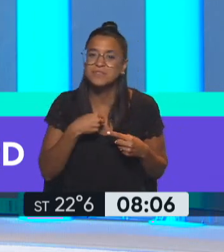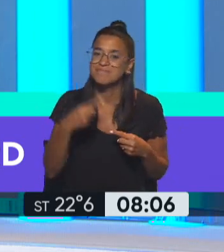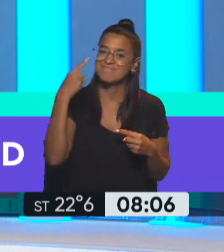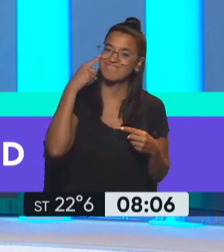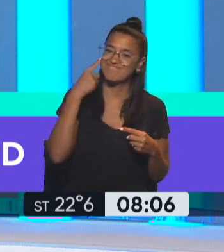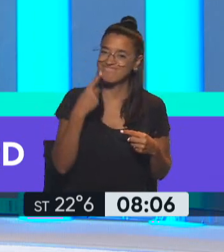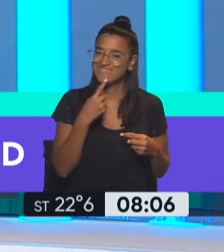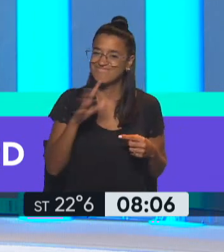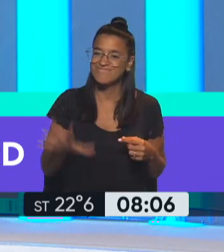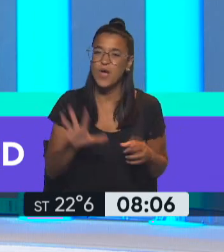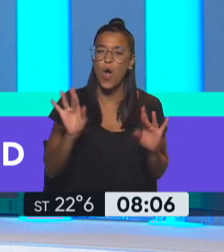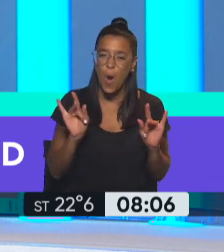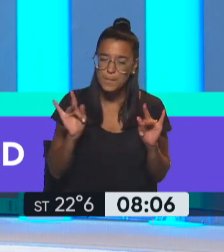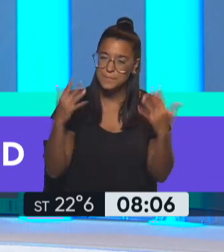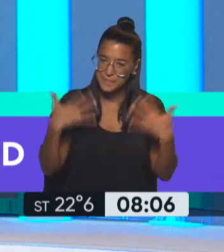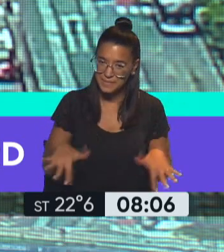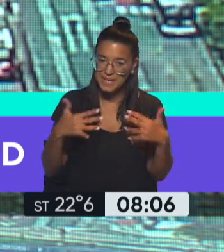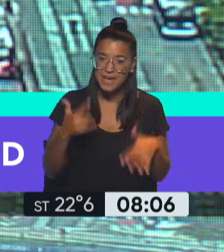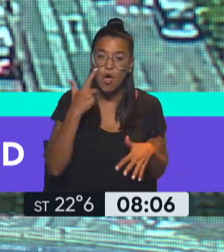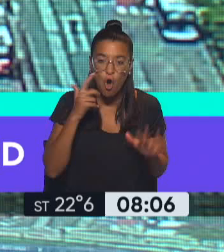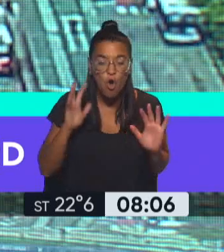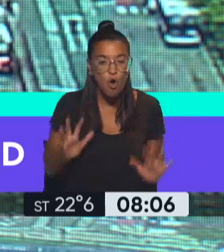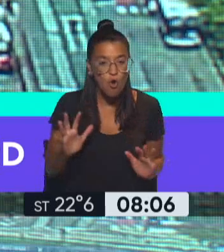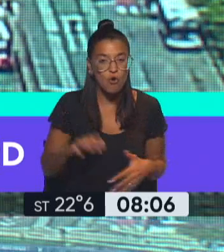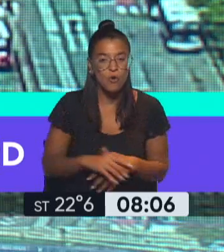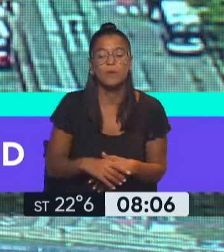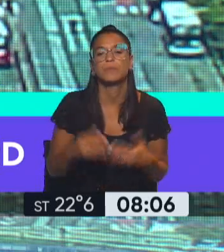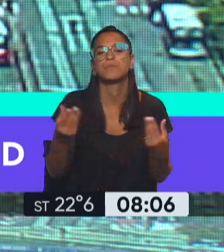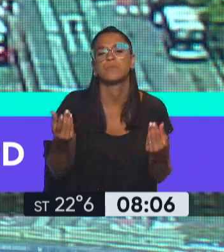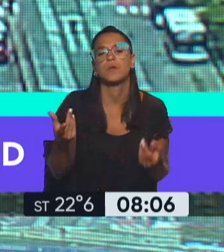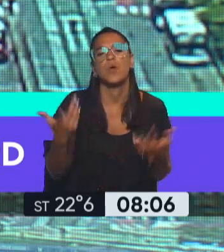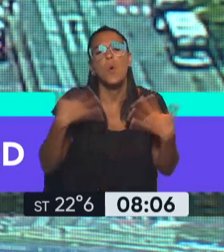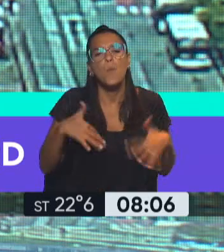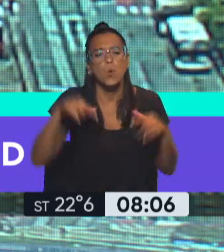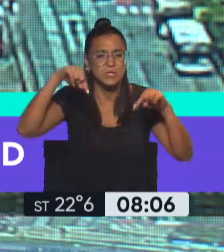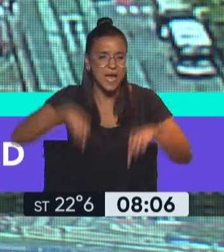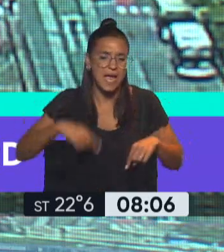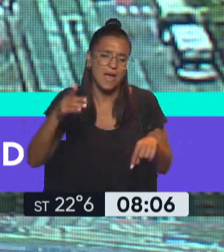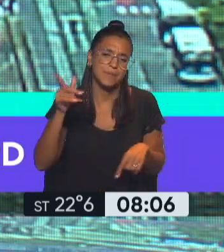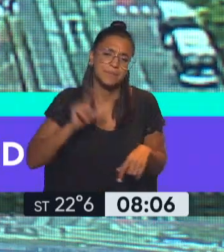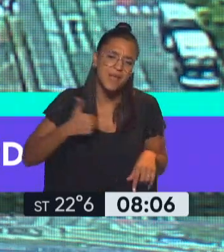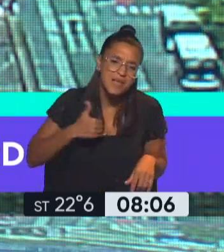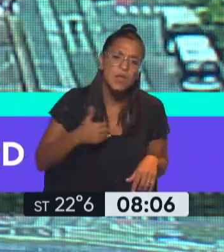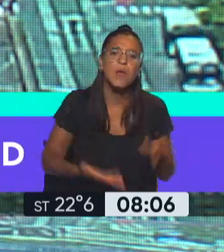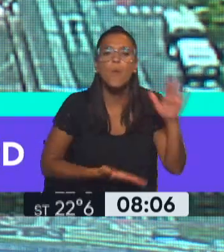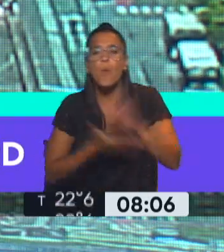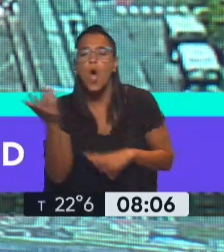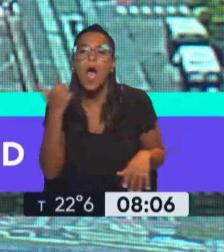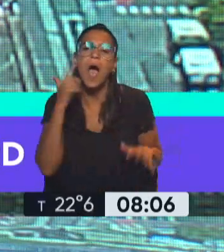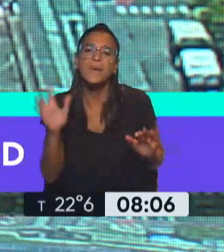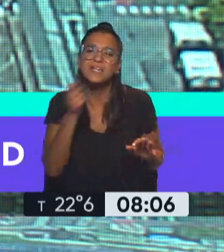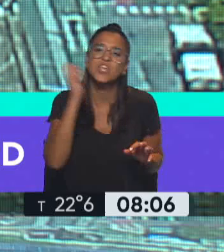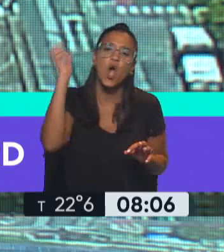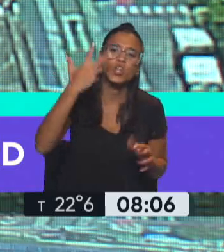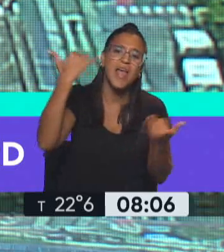está muy complicado bueno nada una realidad que se usaba mucho y se usa mucho en la argentina de esto no de ir y bueno voy viendo si hay un